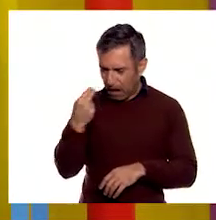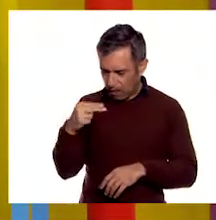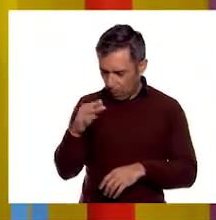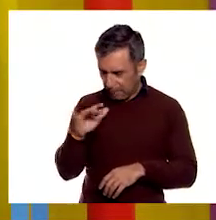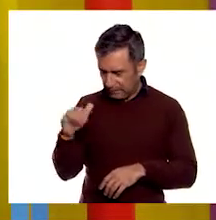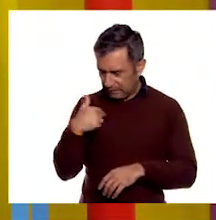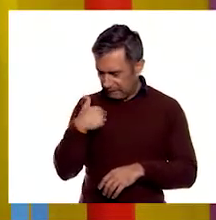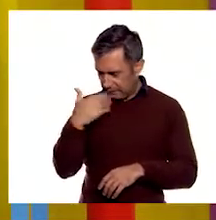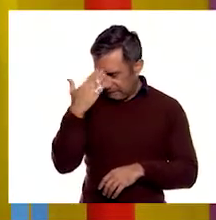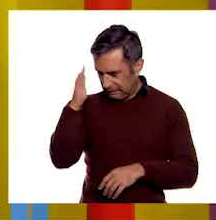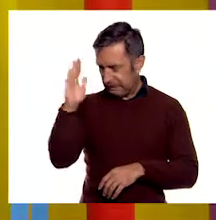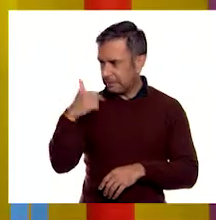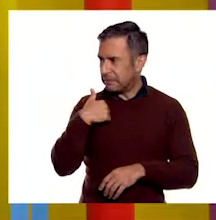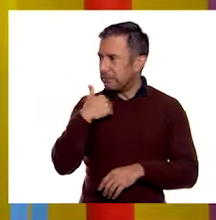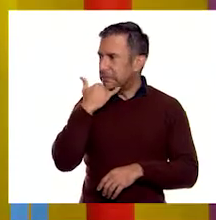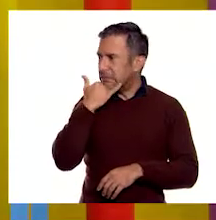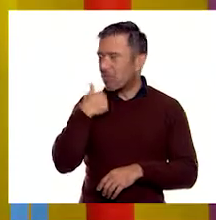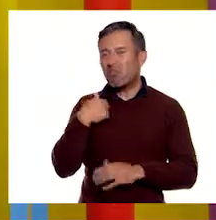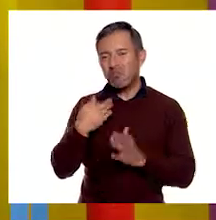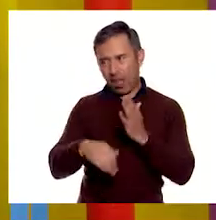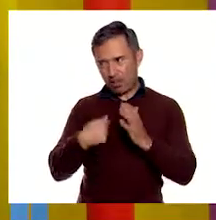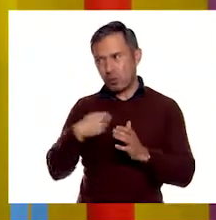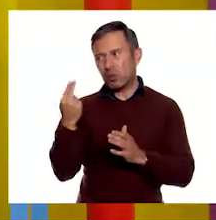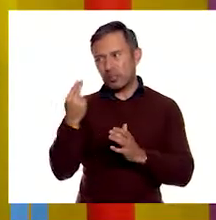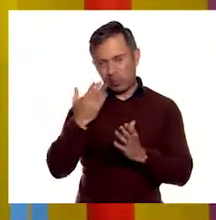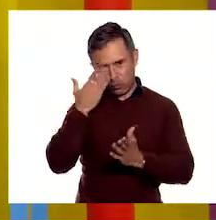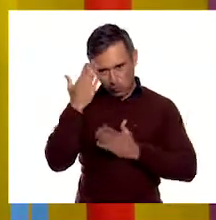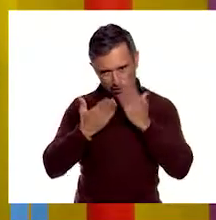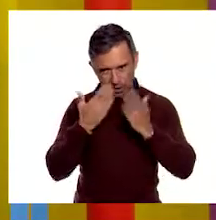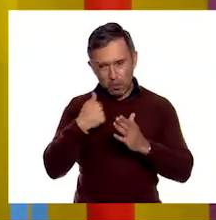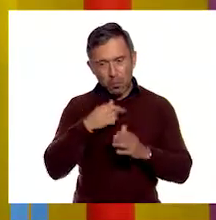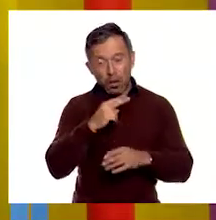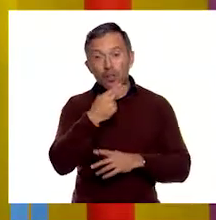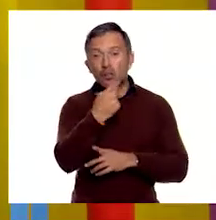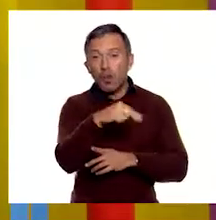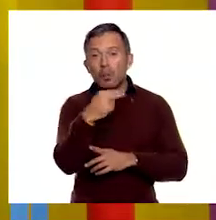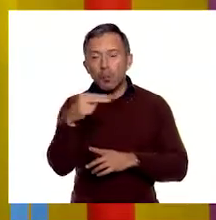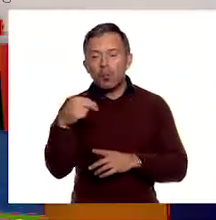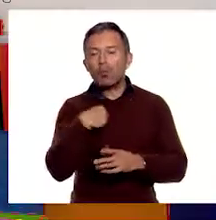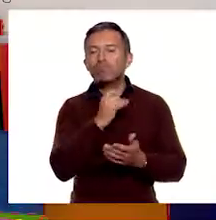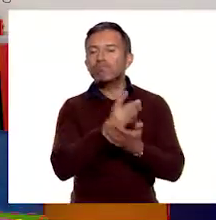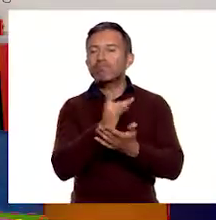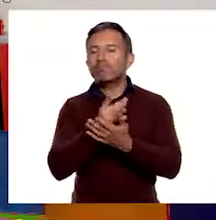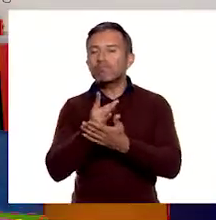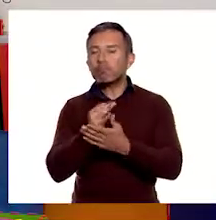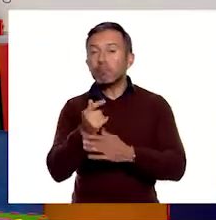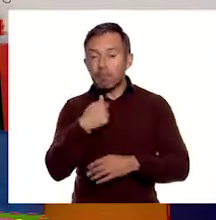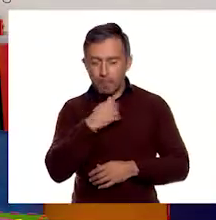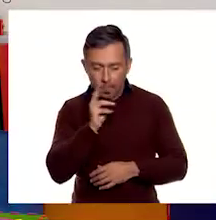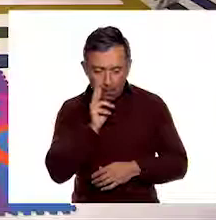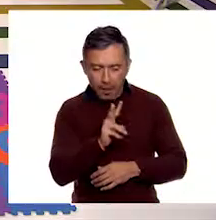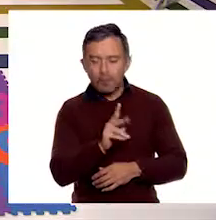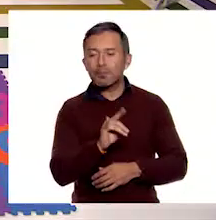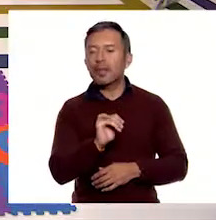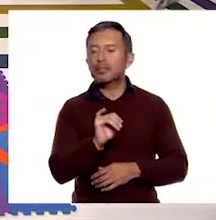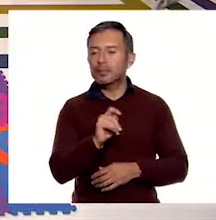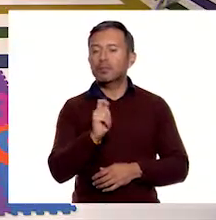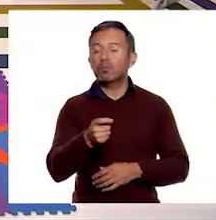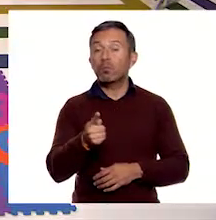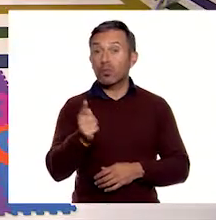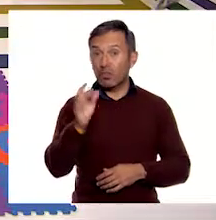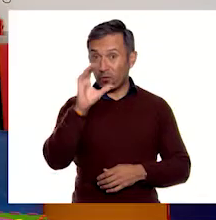que sí necesito repasar un poquito más eso para identificarlos bien por nombres. Porque si los veo, digo, ¡ay, esta es una ilusión! Sí, sé que es una